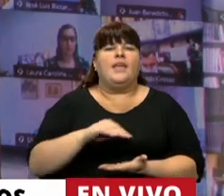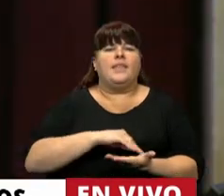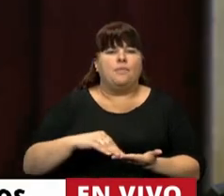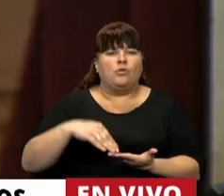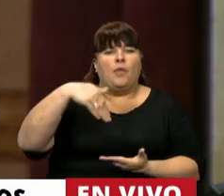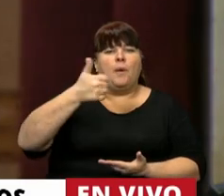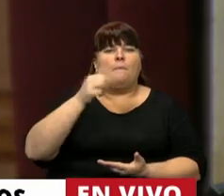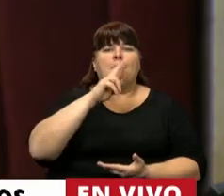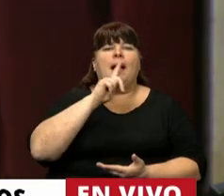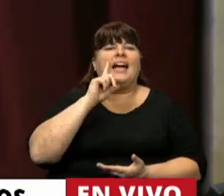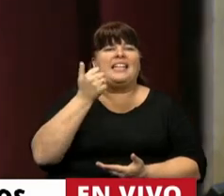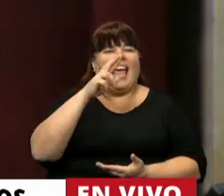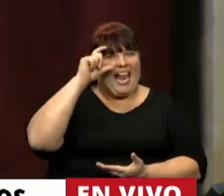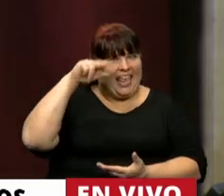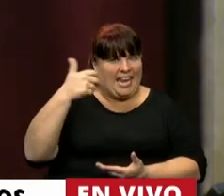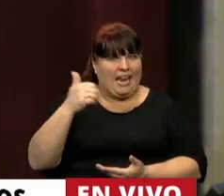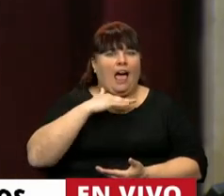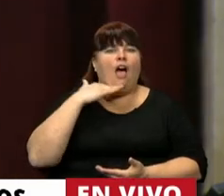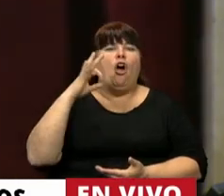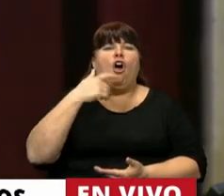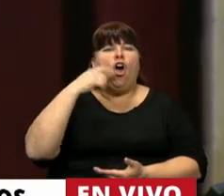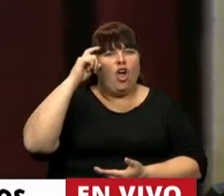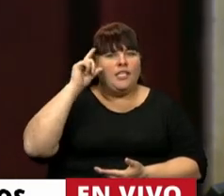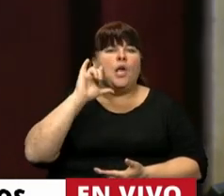Diputado Martiarena José Luis.